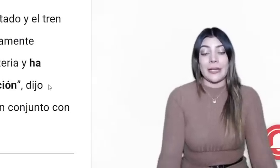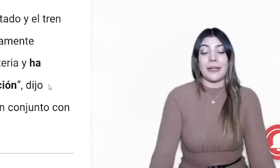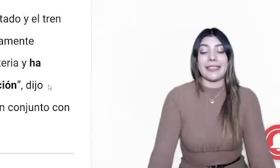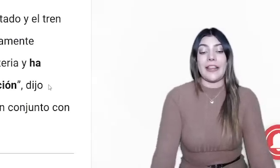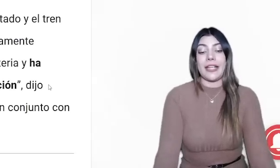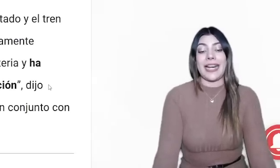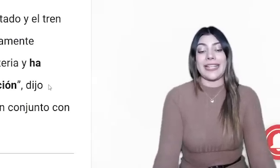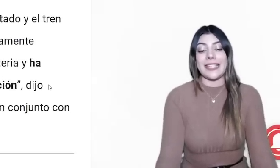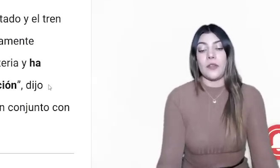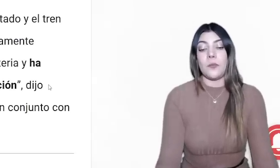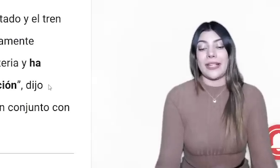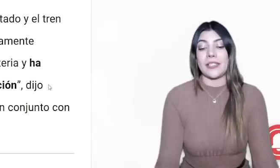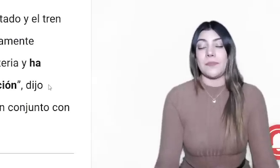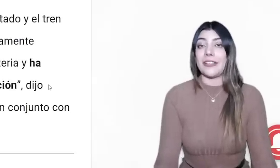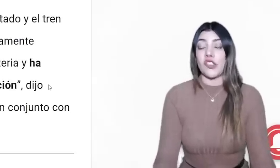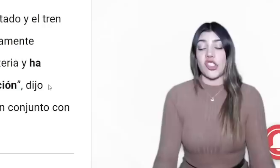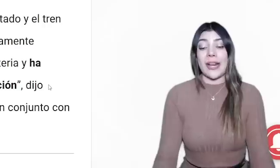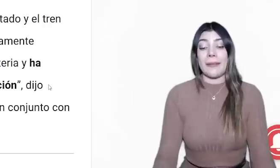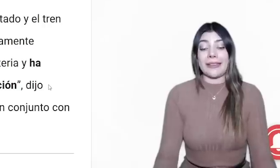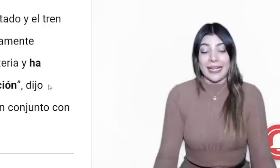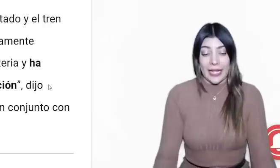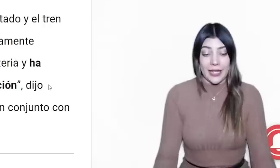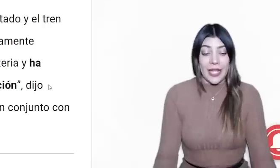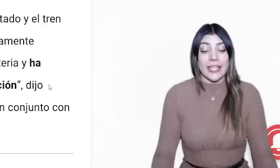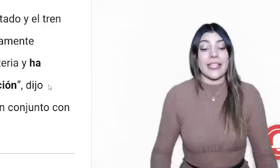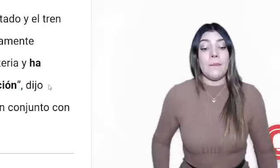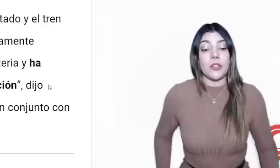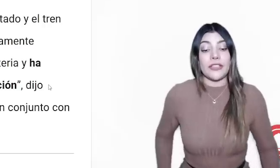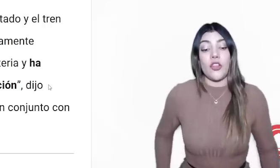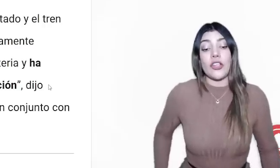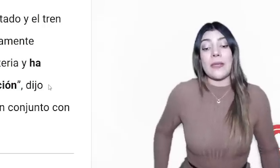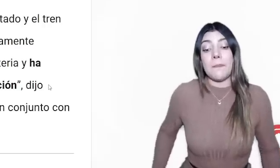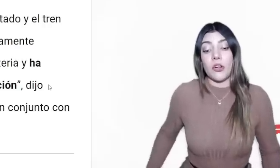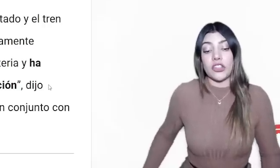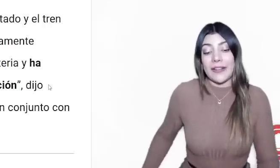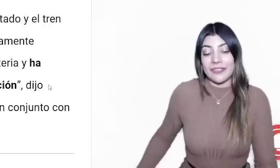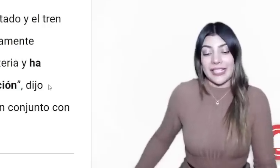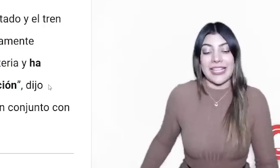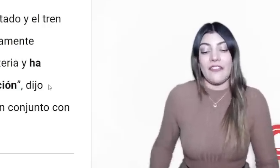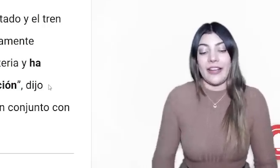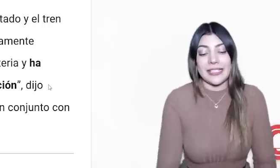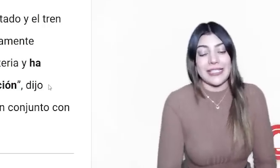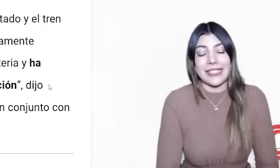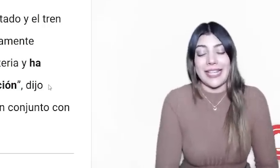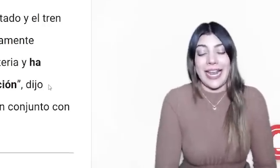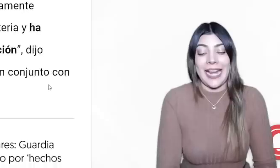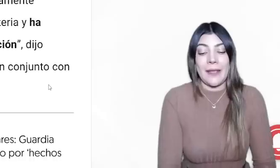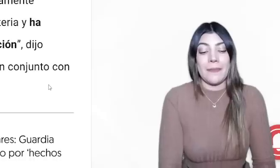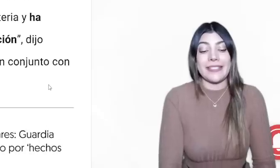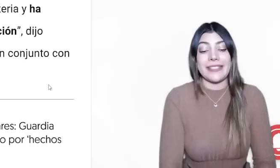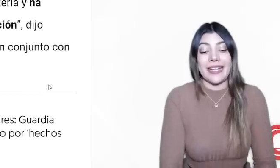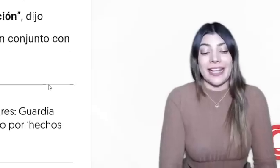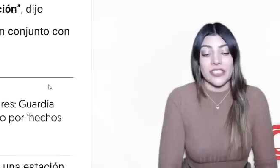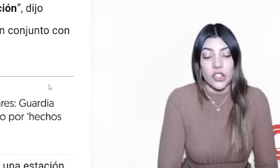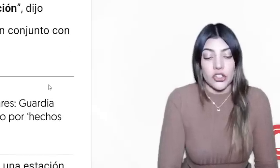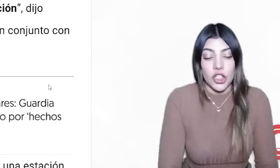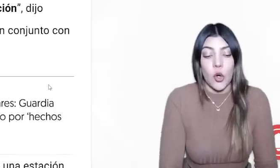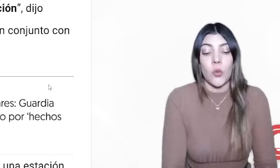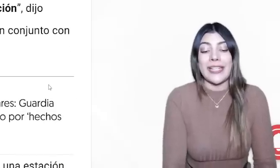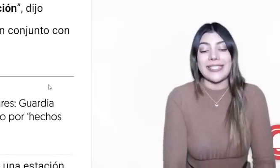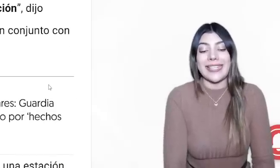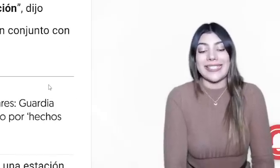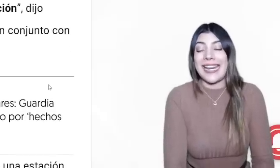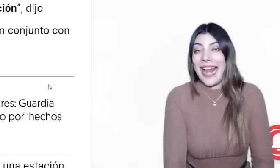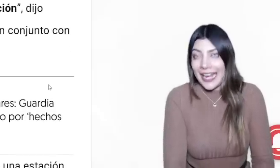debidamente interpretado y analizado por expertos en la materia y ha aportado importantes avances en la investigación,